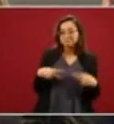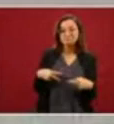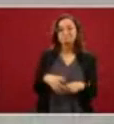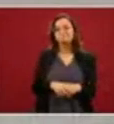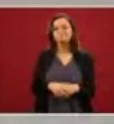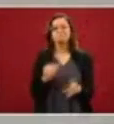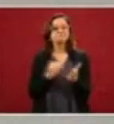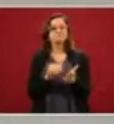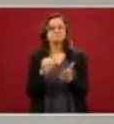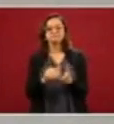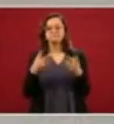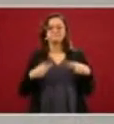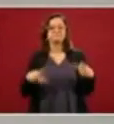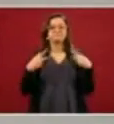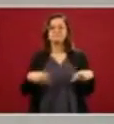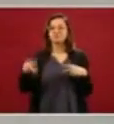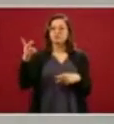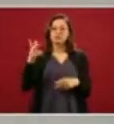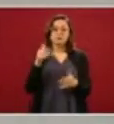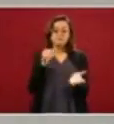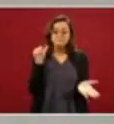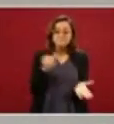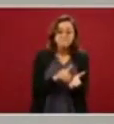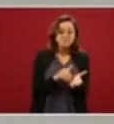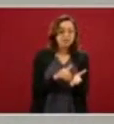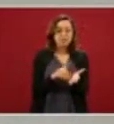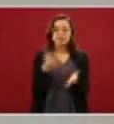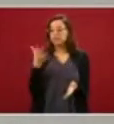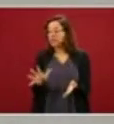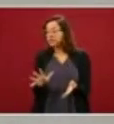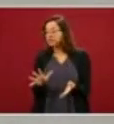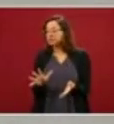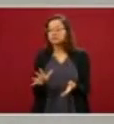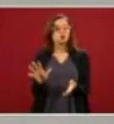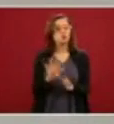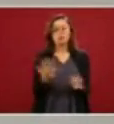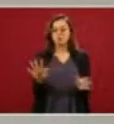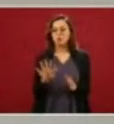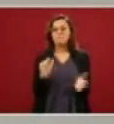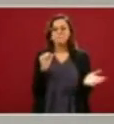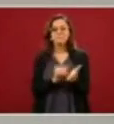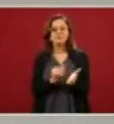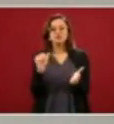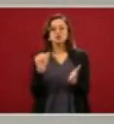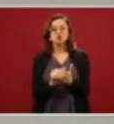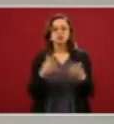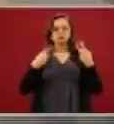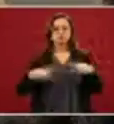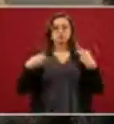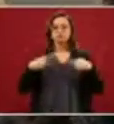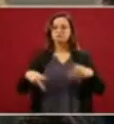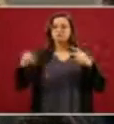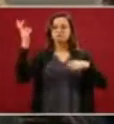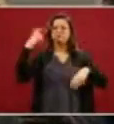de millones, no miles, ni decenas, ni centenas, millones de personas